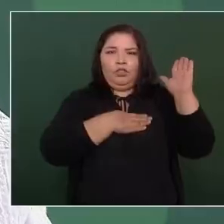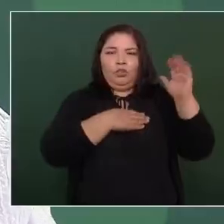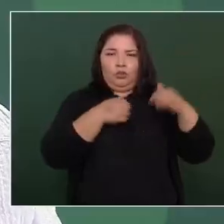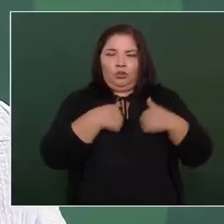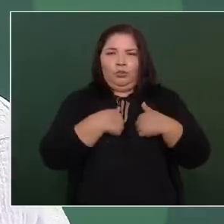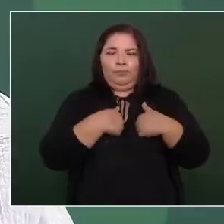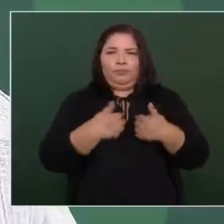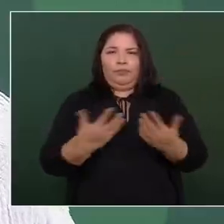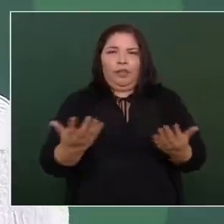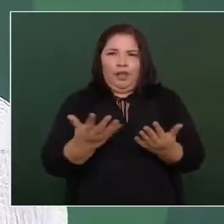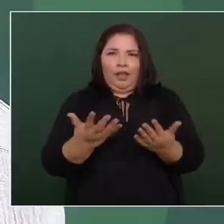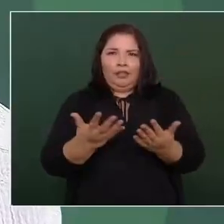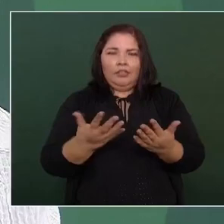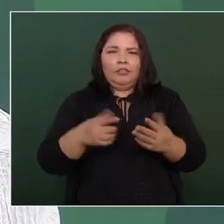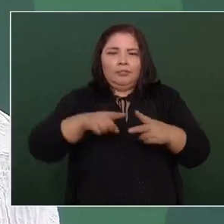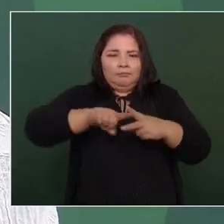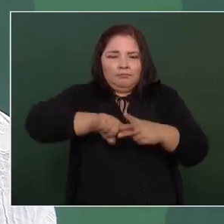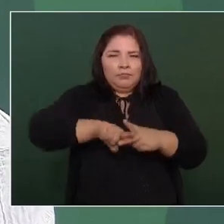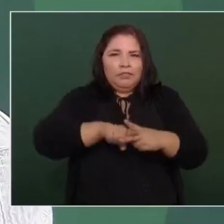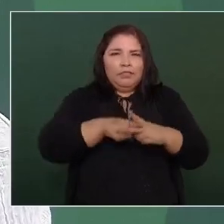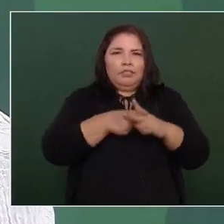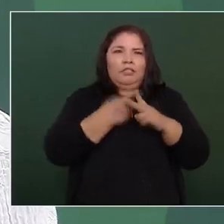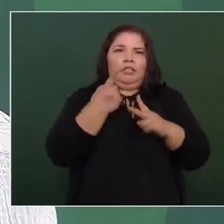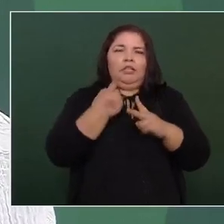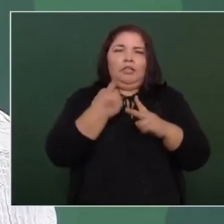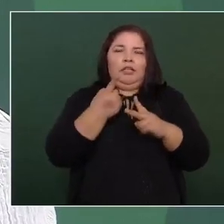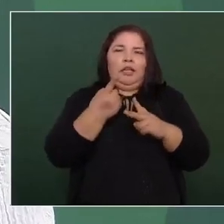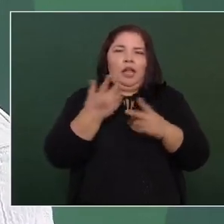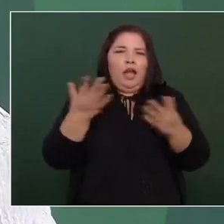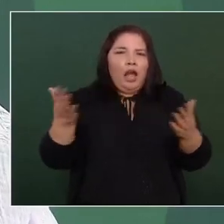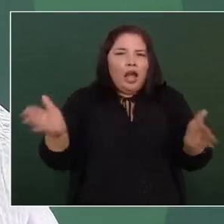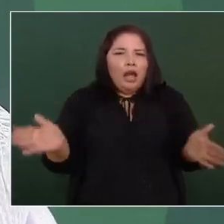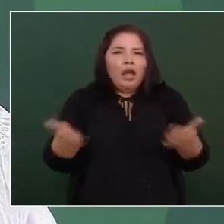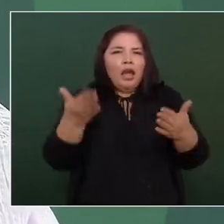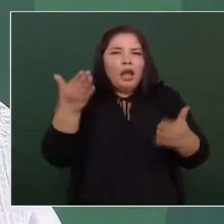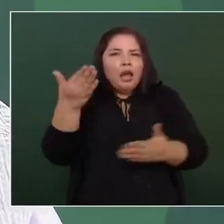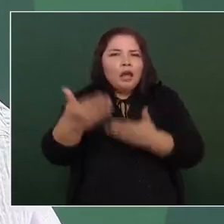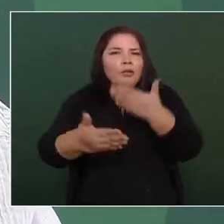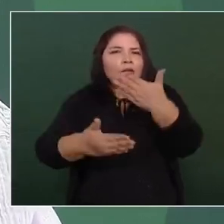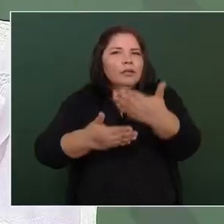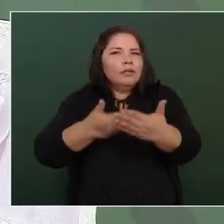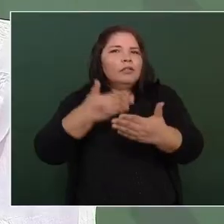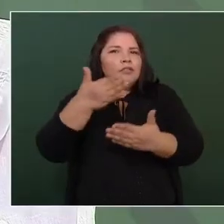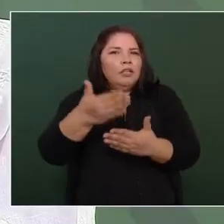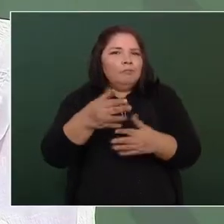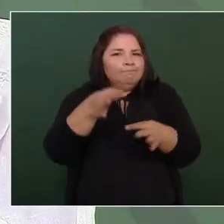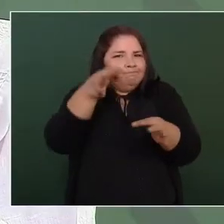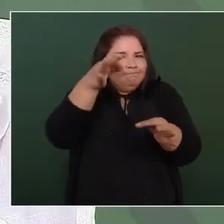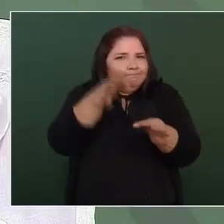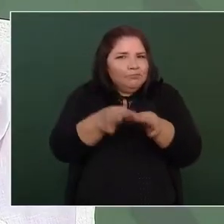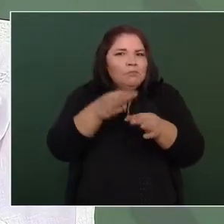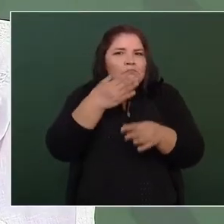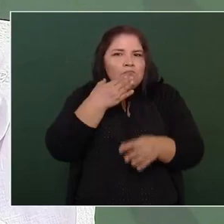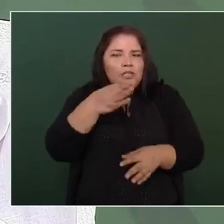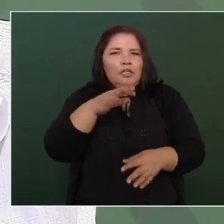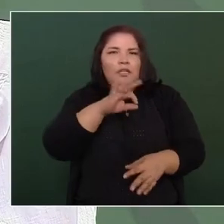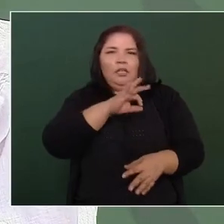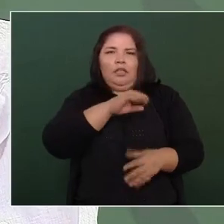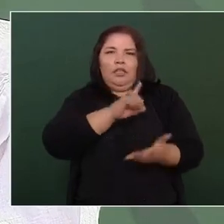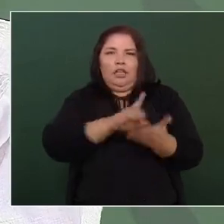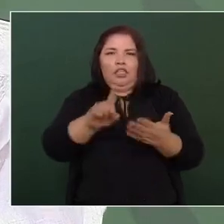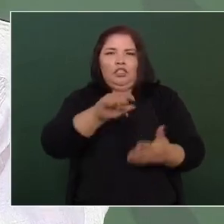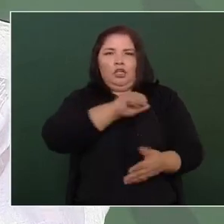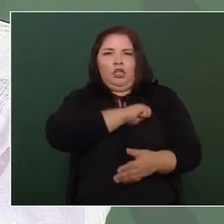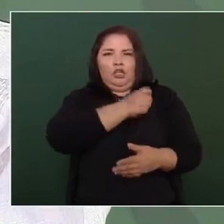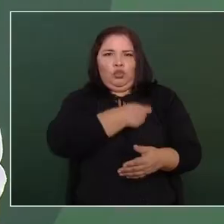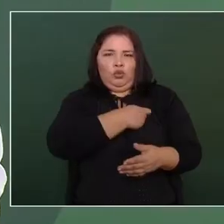hecho. Ya lo iniciamos, se va avanzando y se va a garantizar el derecho a la salud. Es